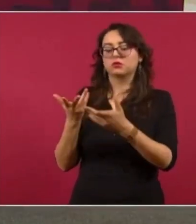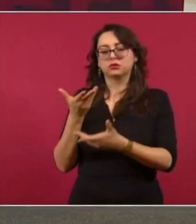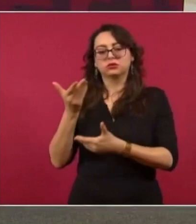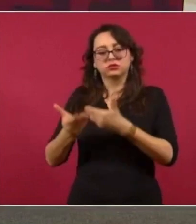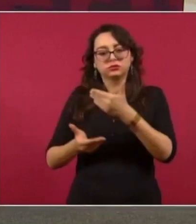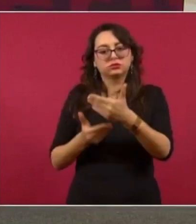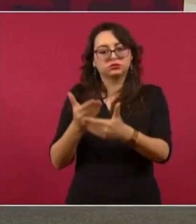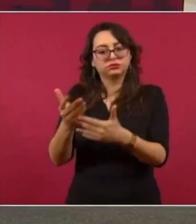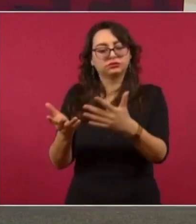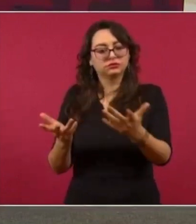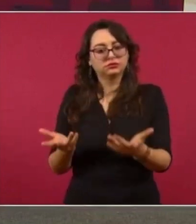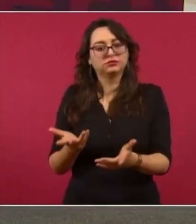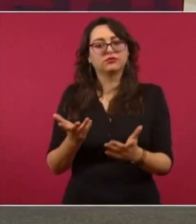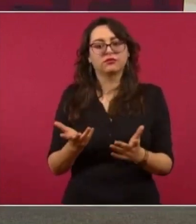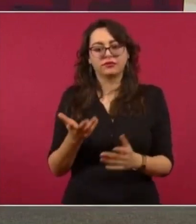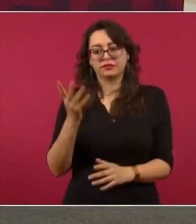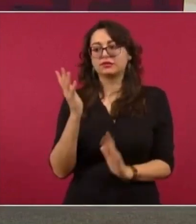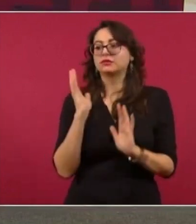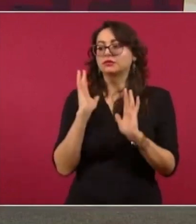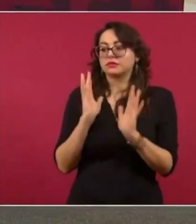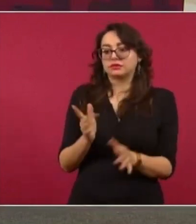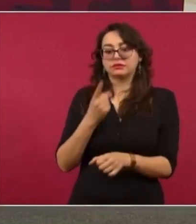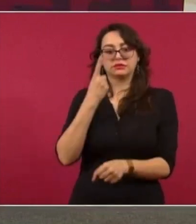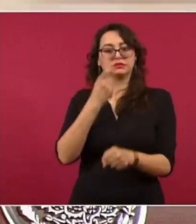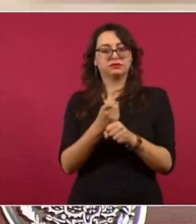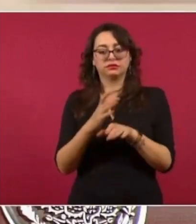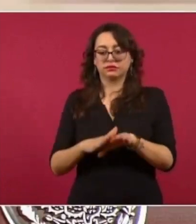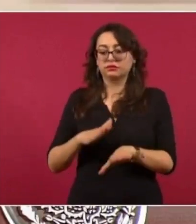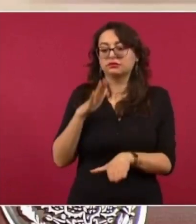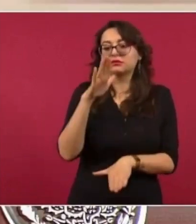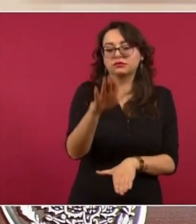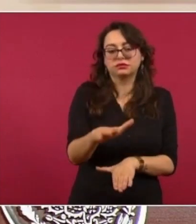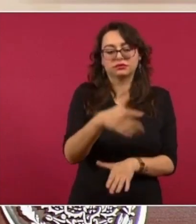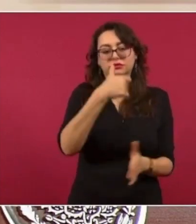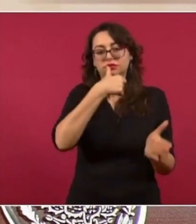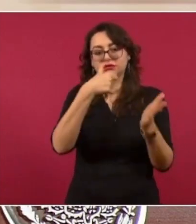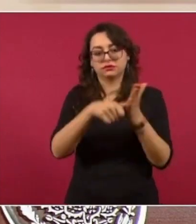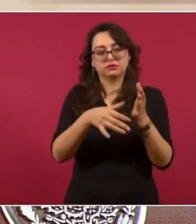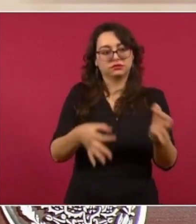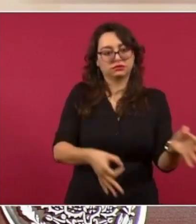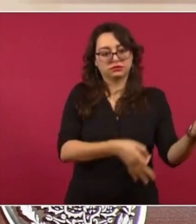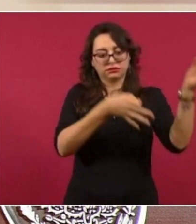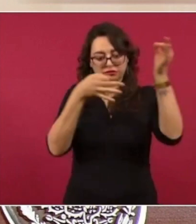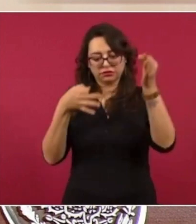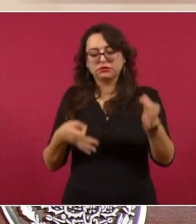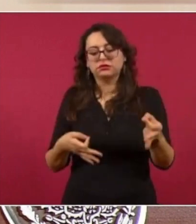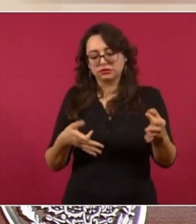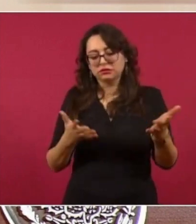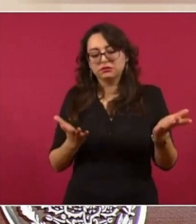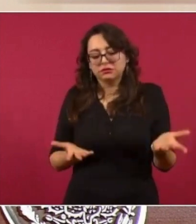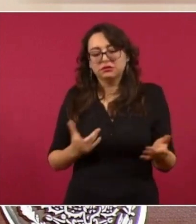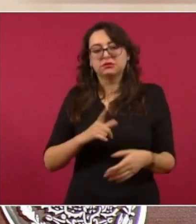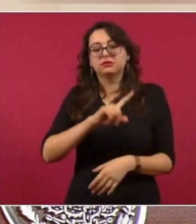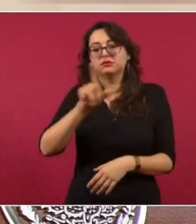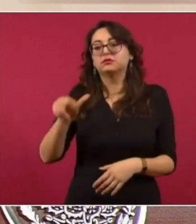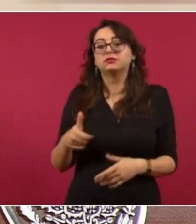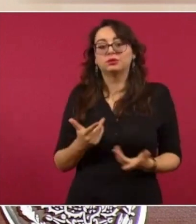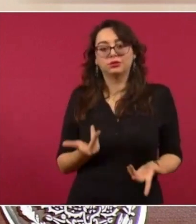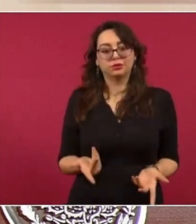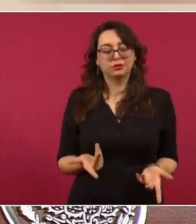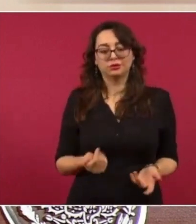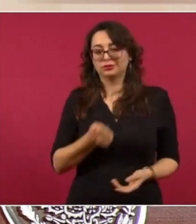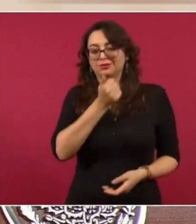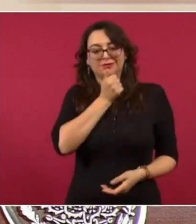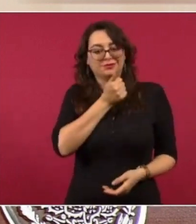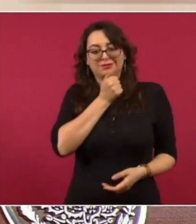pero falta que se concrete, que se convierta en realidad.